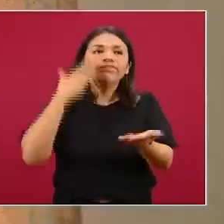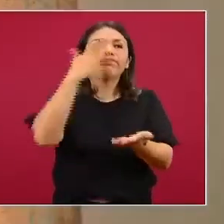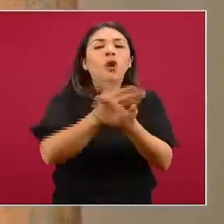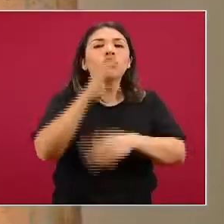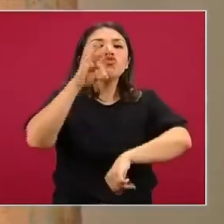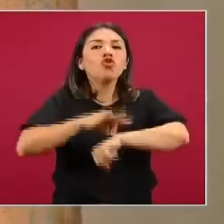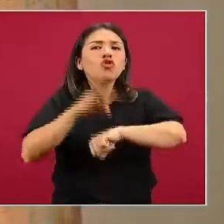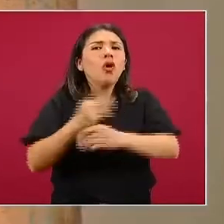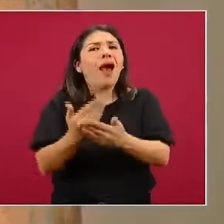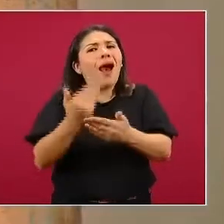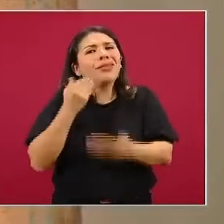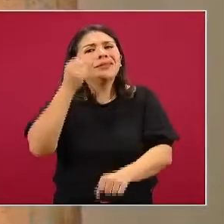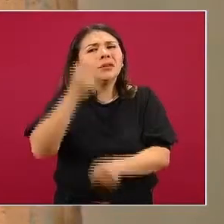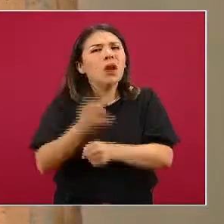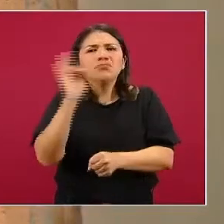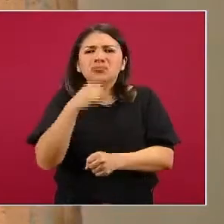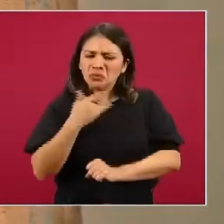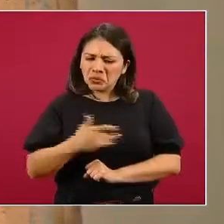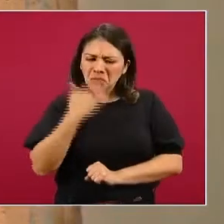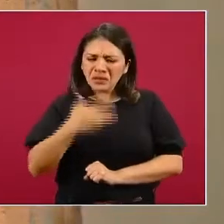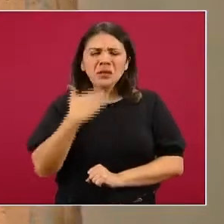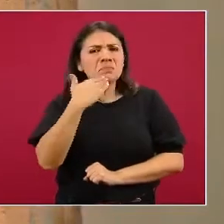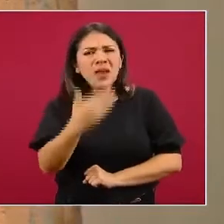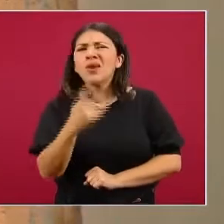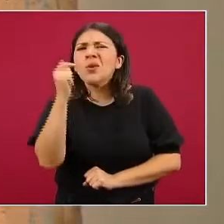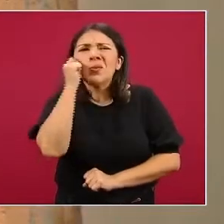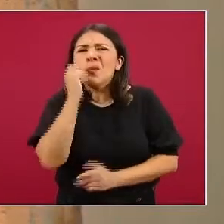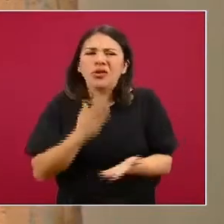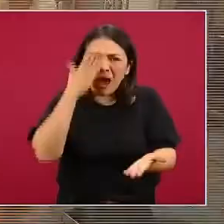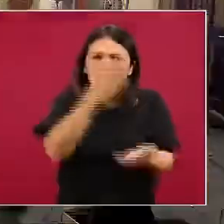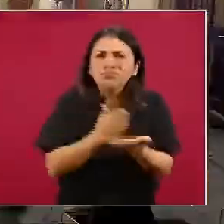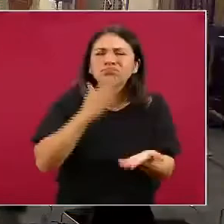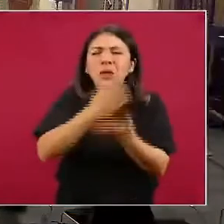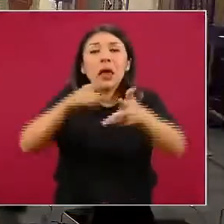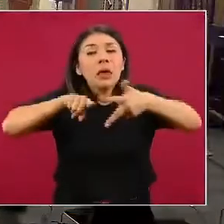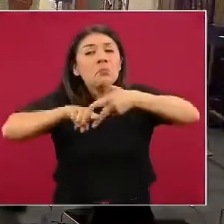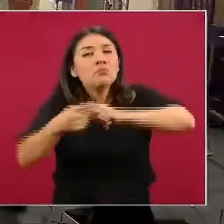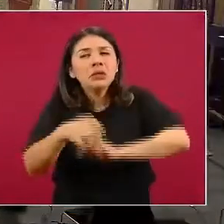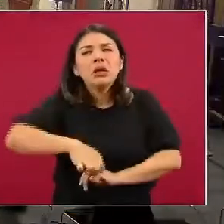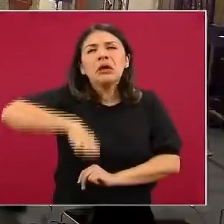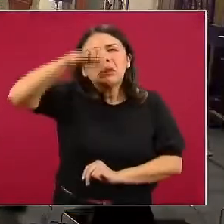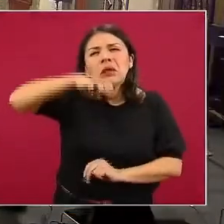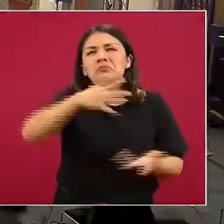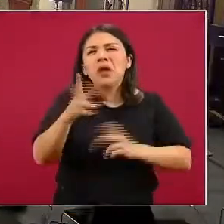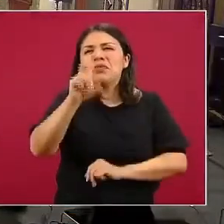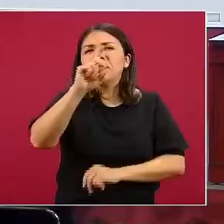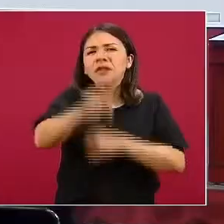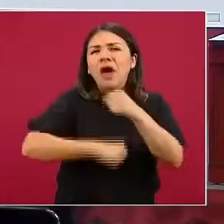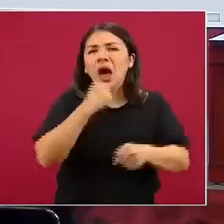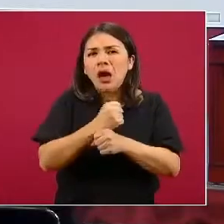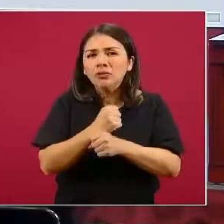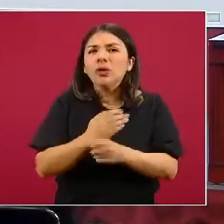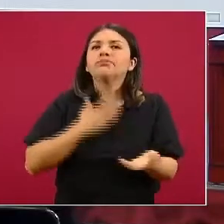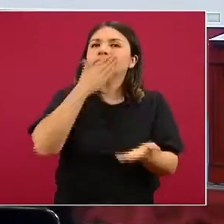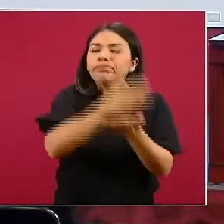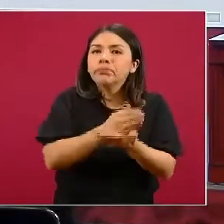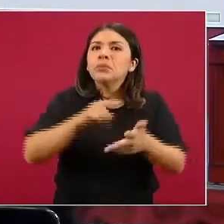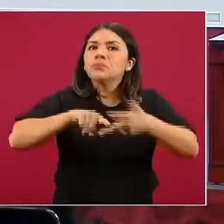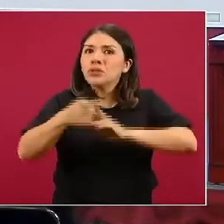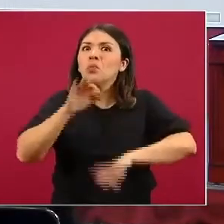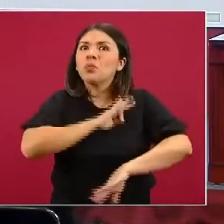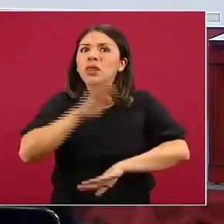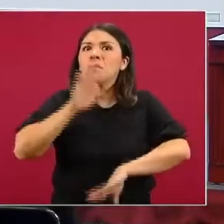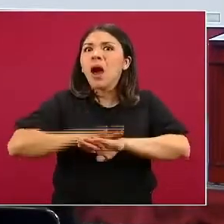médica temprana, aun cuando no se tenga ningún síntoma. Generalmente a partir de los 30 años empieza a aumentar el